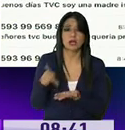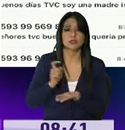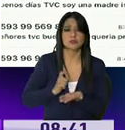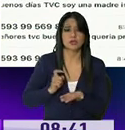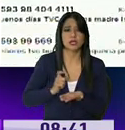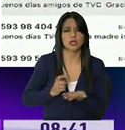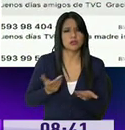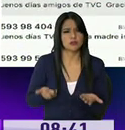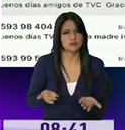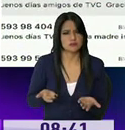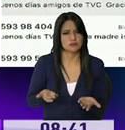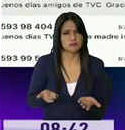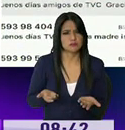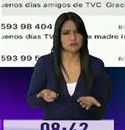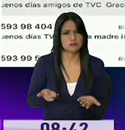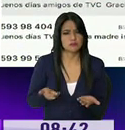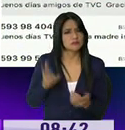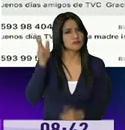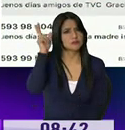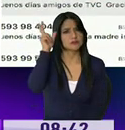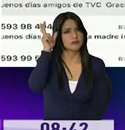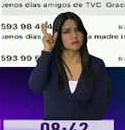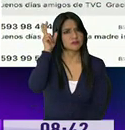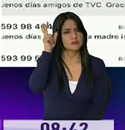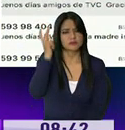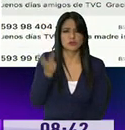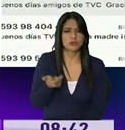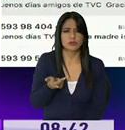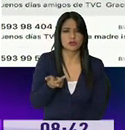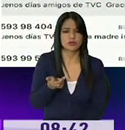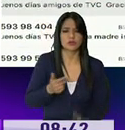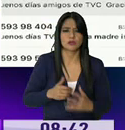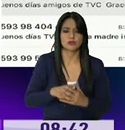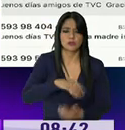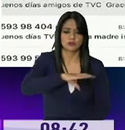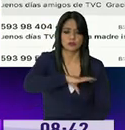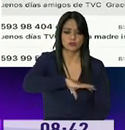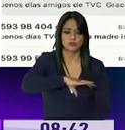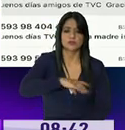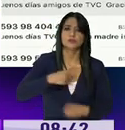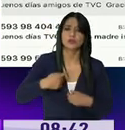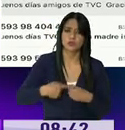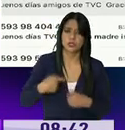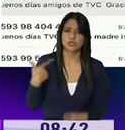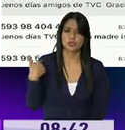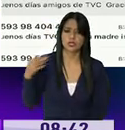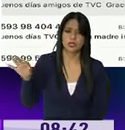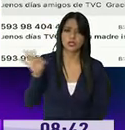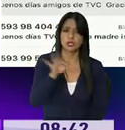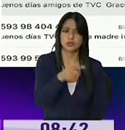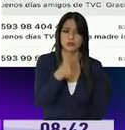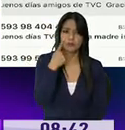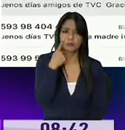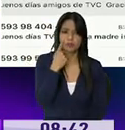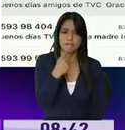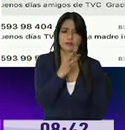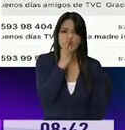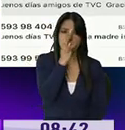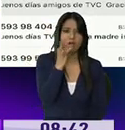No, pues. No creo. Porque se supone que además trajo el municipio, trajo para hacerse